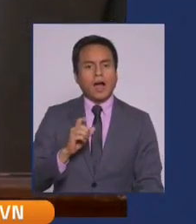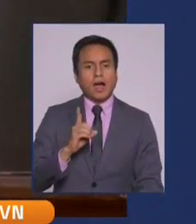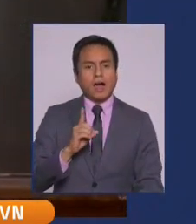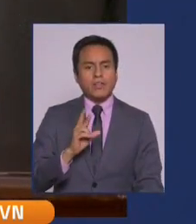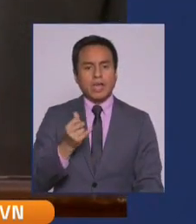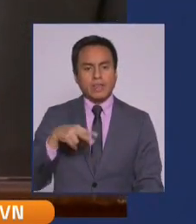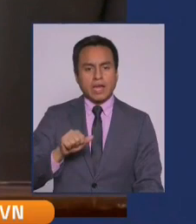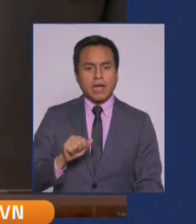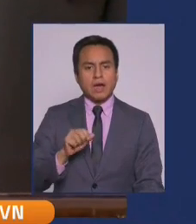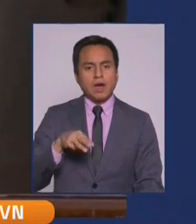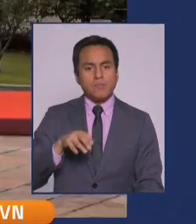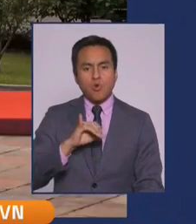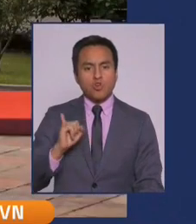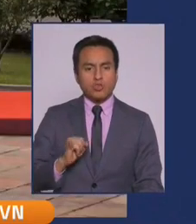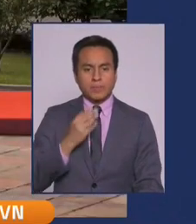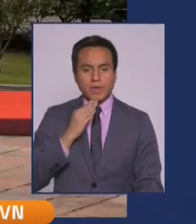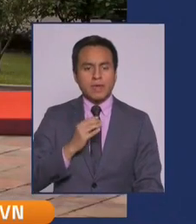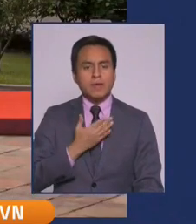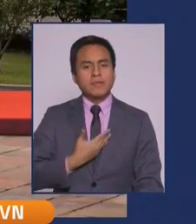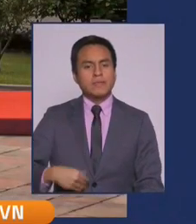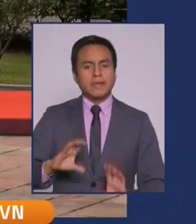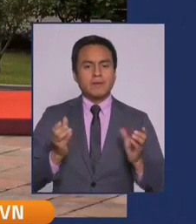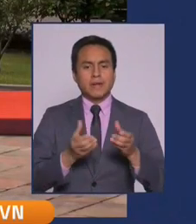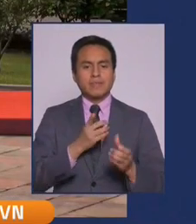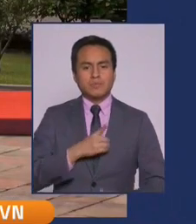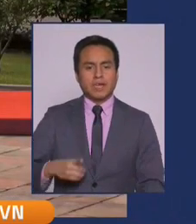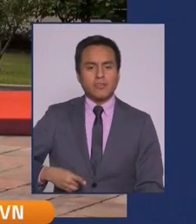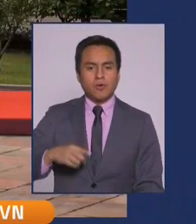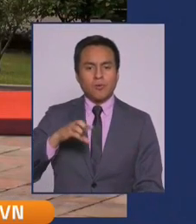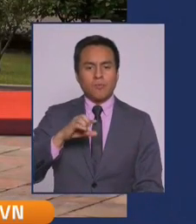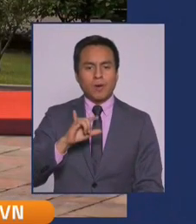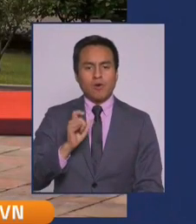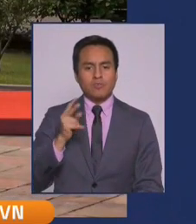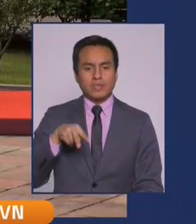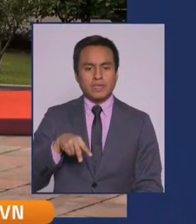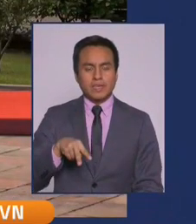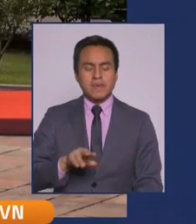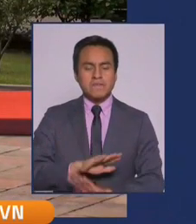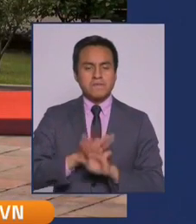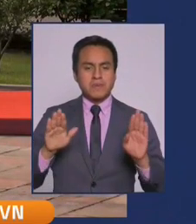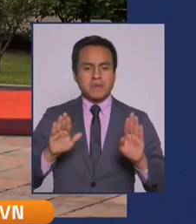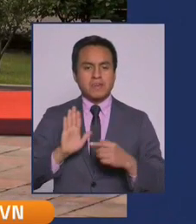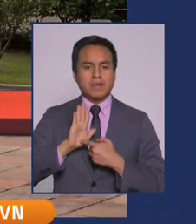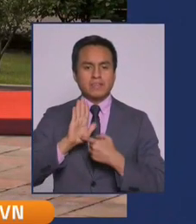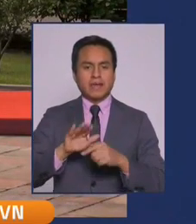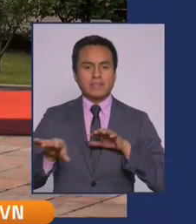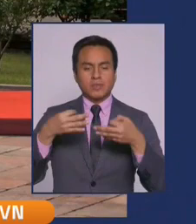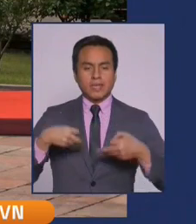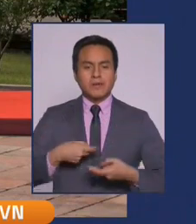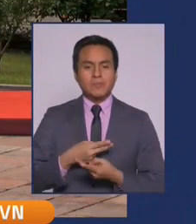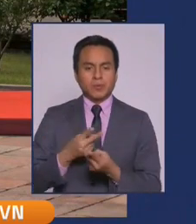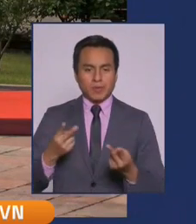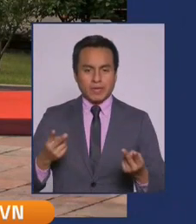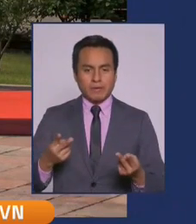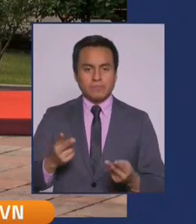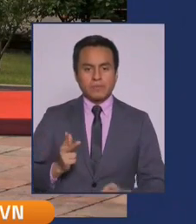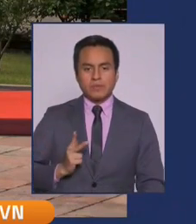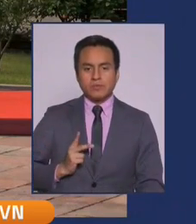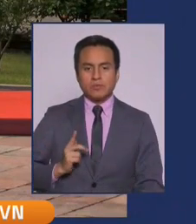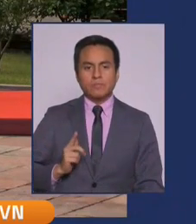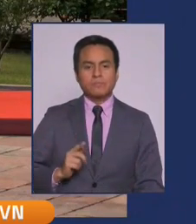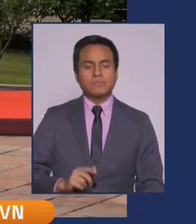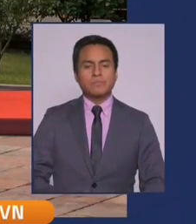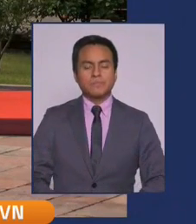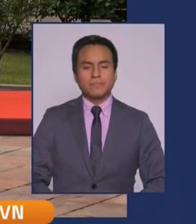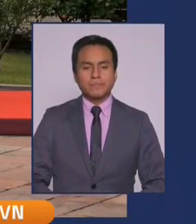gobierno y nos hemos sacado la mugre. Estábamos hasta entregando cajas de mercadería. Entonces, no es el punto. Pero eso de pedir la renuncia o